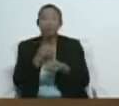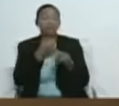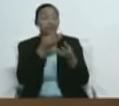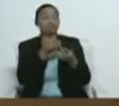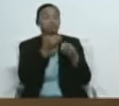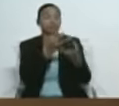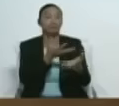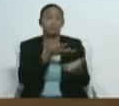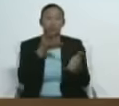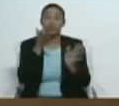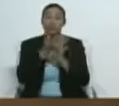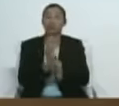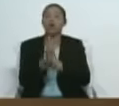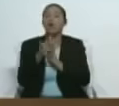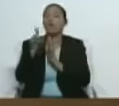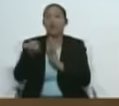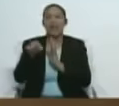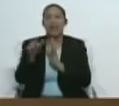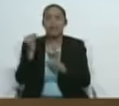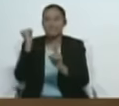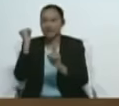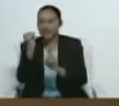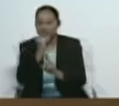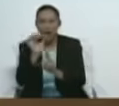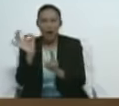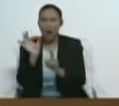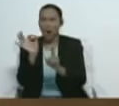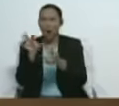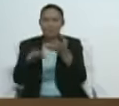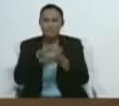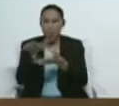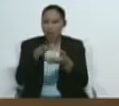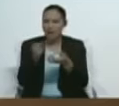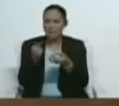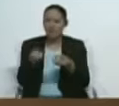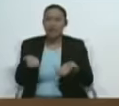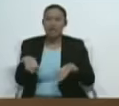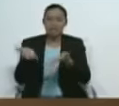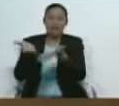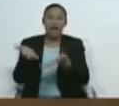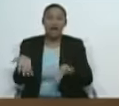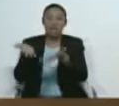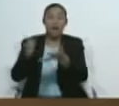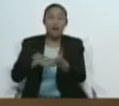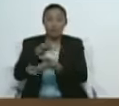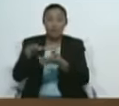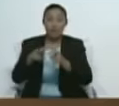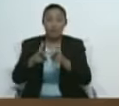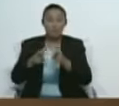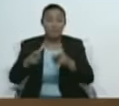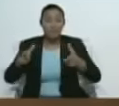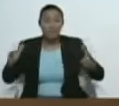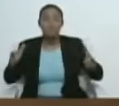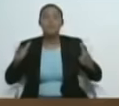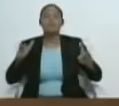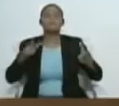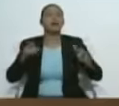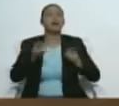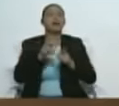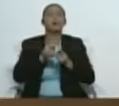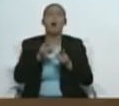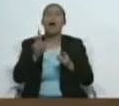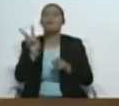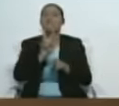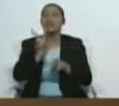una actriz política no en tal sentido también él refirió en otros hechos